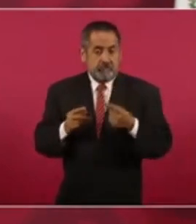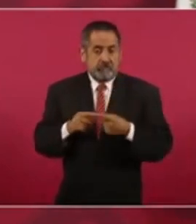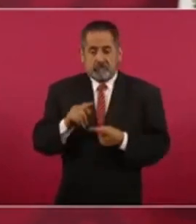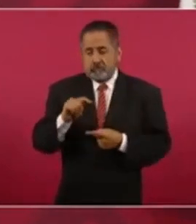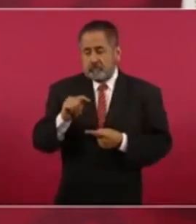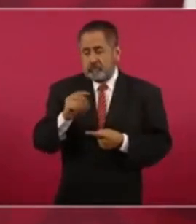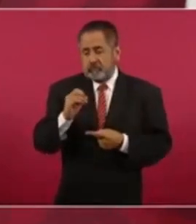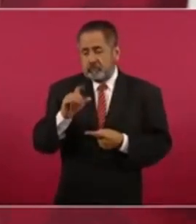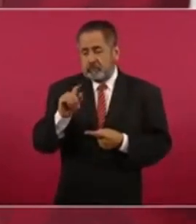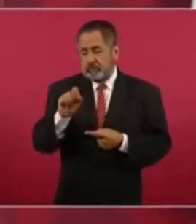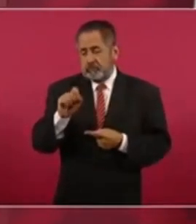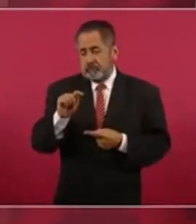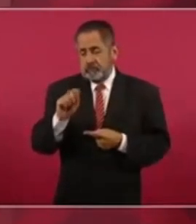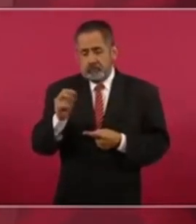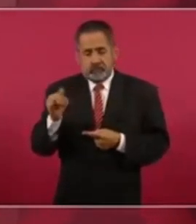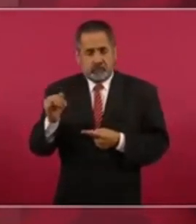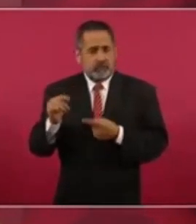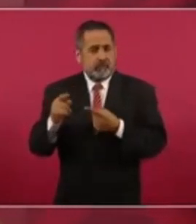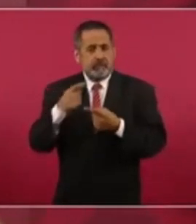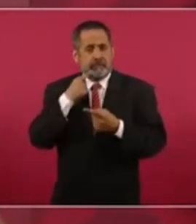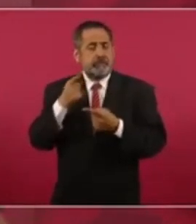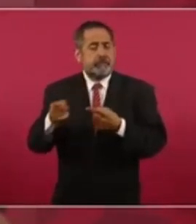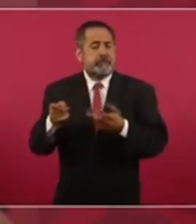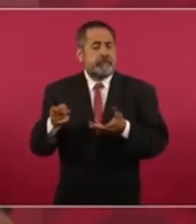Tolstoy decía, solo